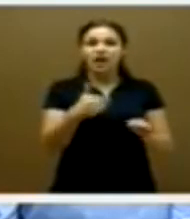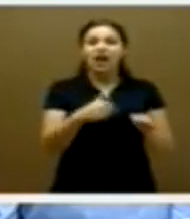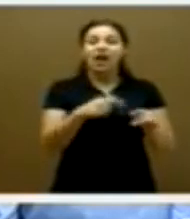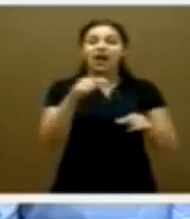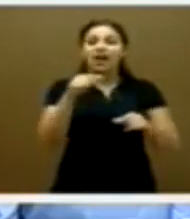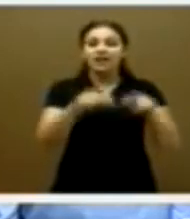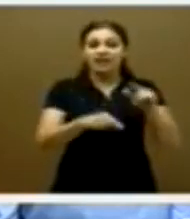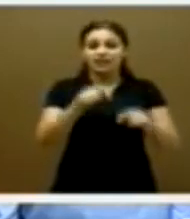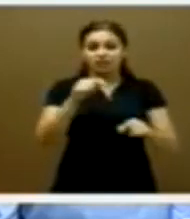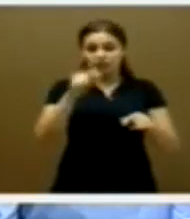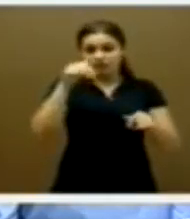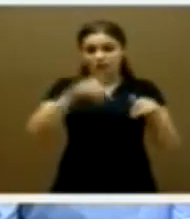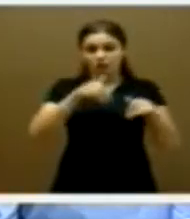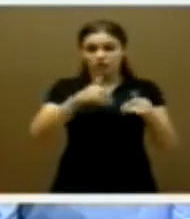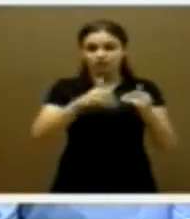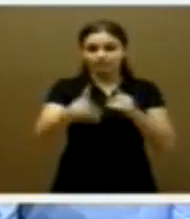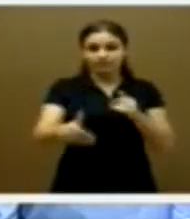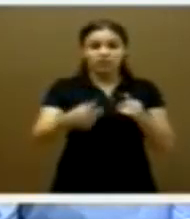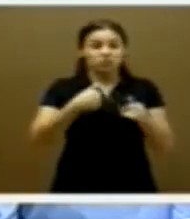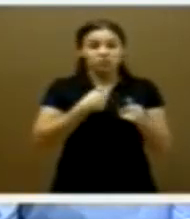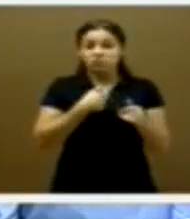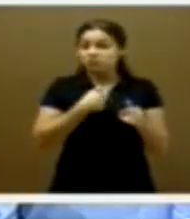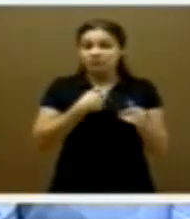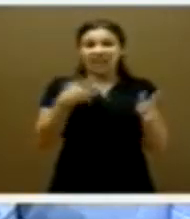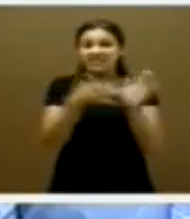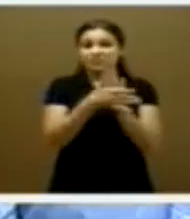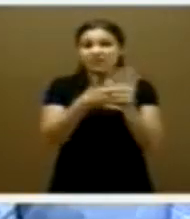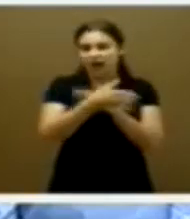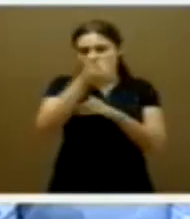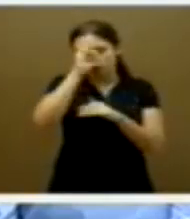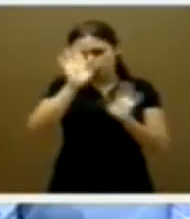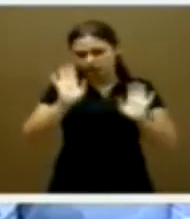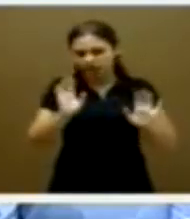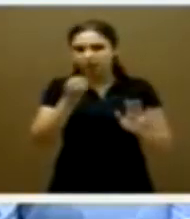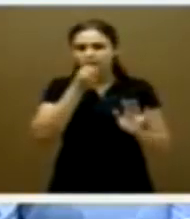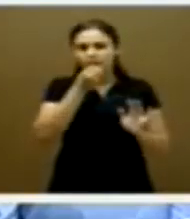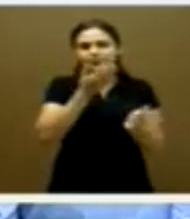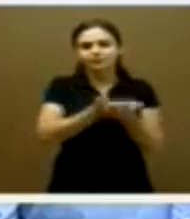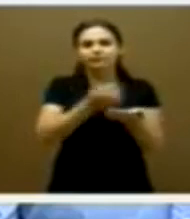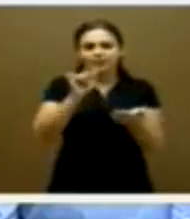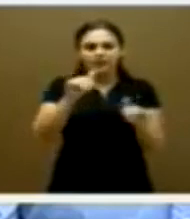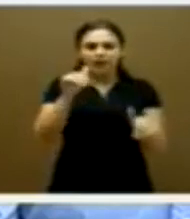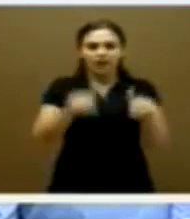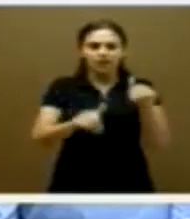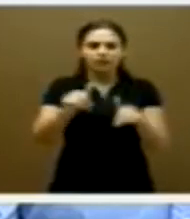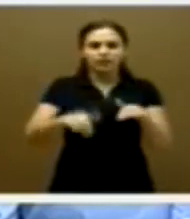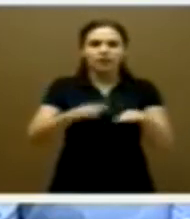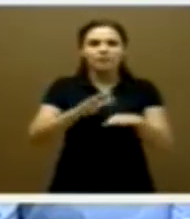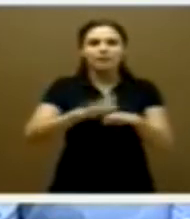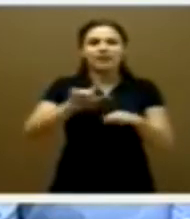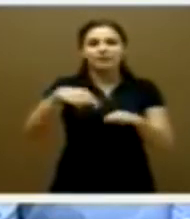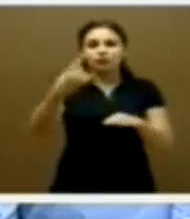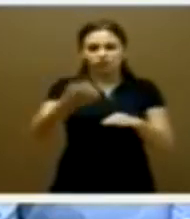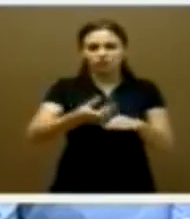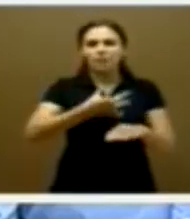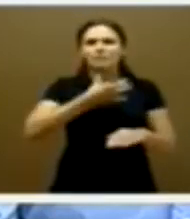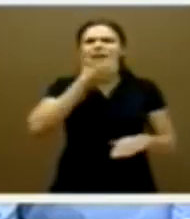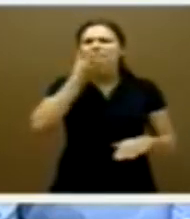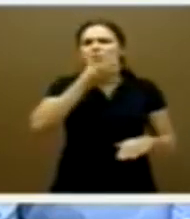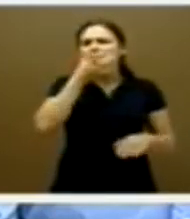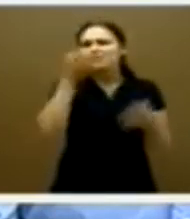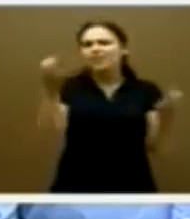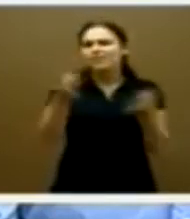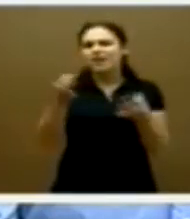que es que no tengo adjetivos para describir esto. Aparte de un despropósito electoralista, es para que se les caiga la cara de vergüenza